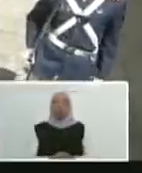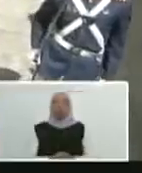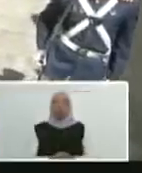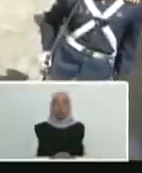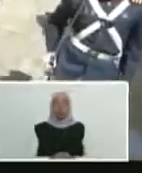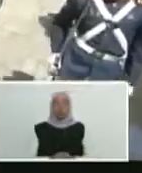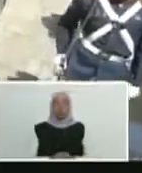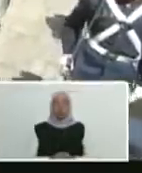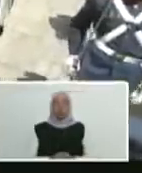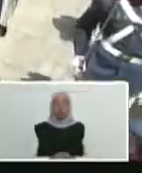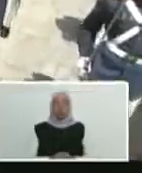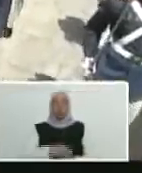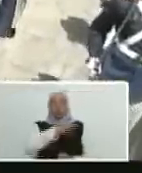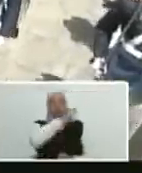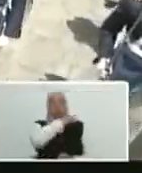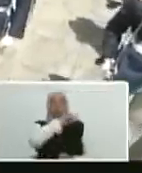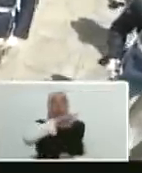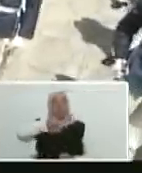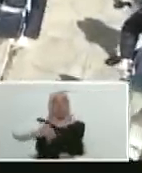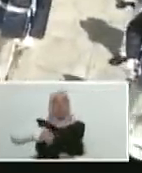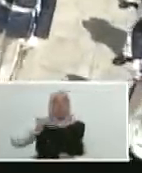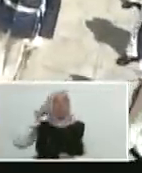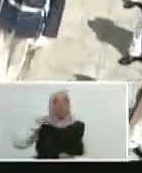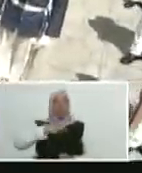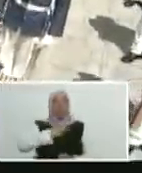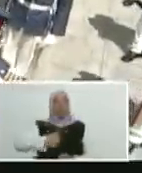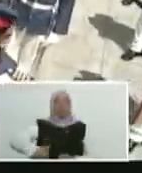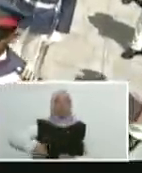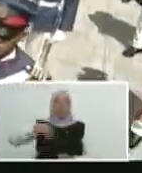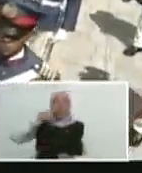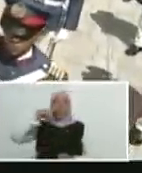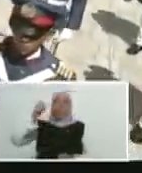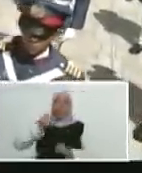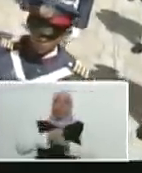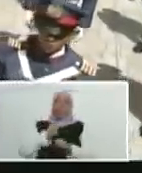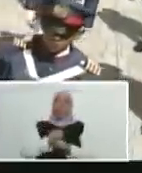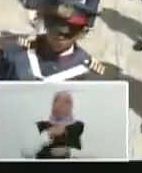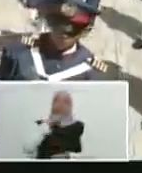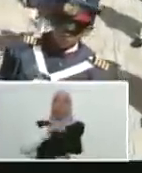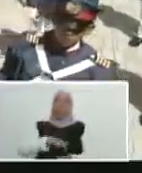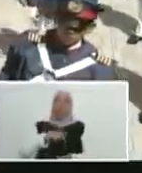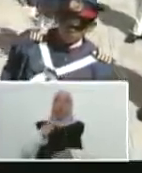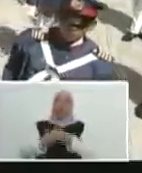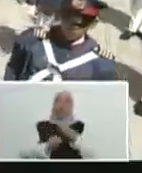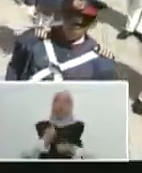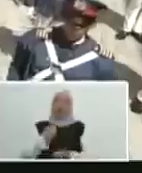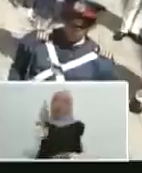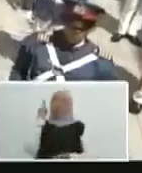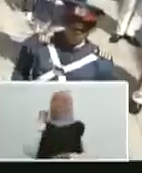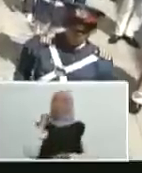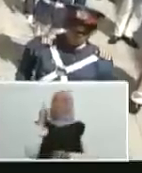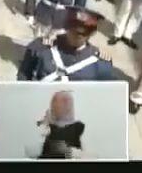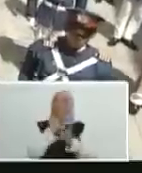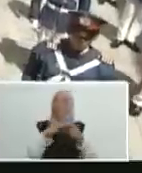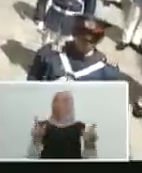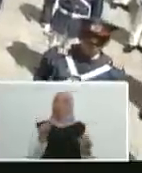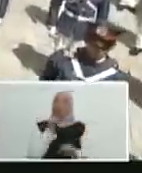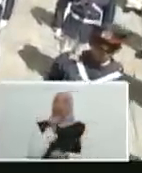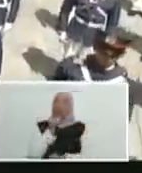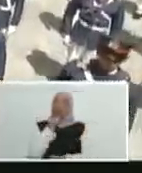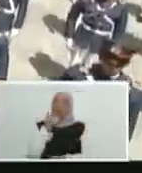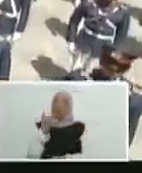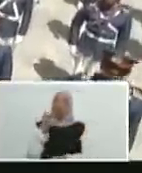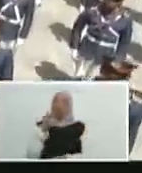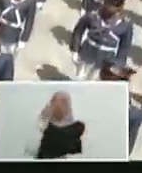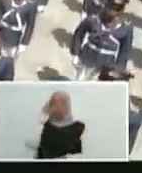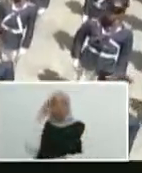El comandante en jefe de la Fuerza Armada Nacional Bolivariana, el presidente Maduro, en días recientes instó a la Fuerza Armada Nacional Bolivariana a estar alerta y guardia en